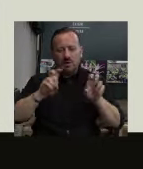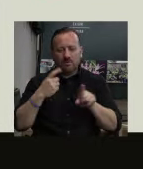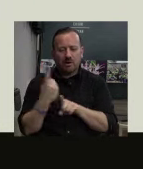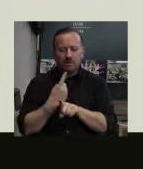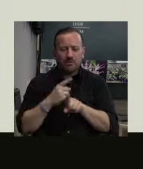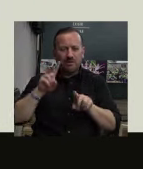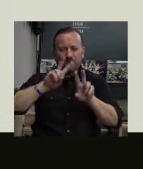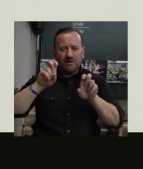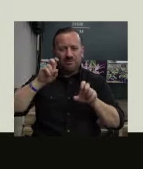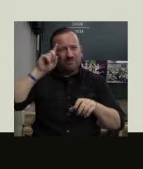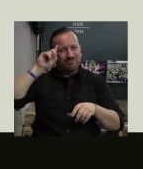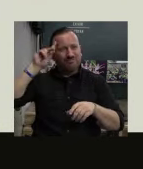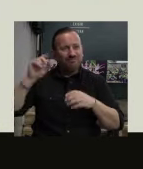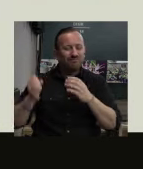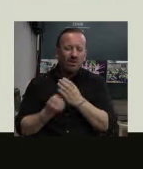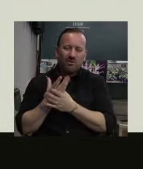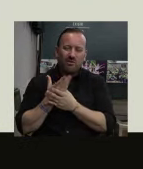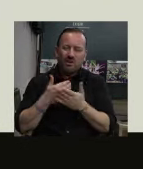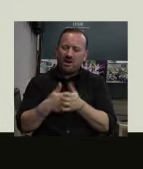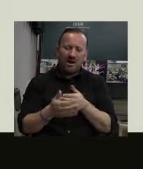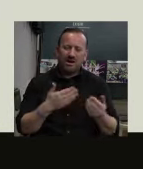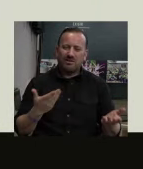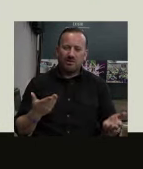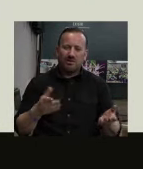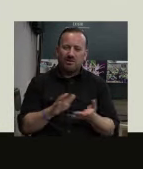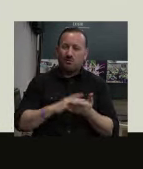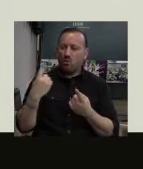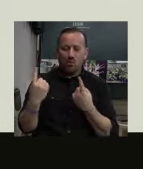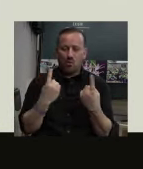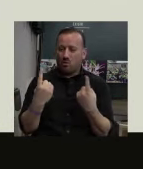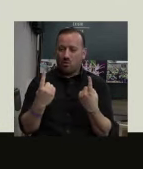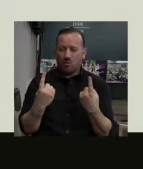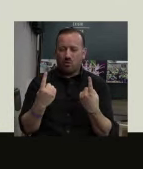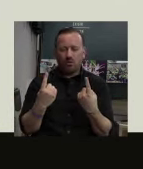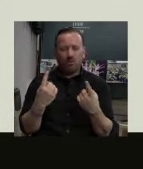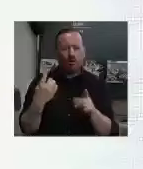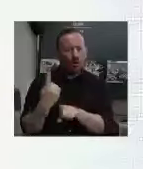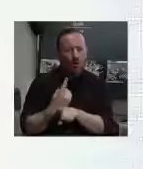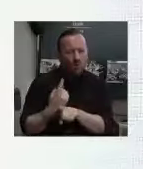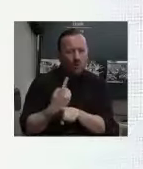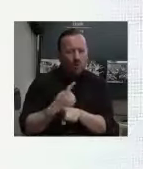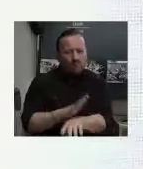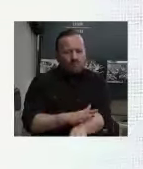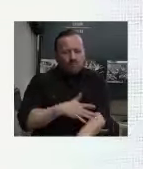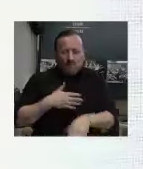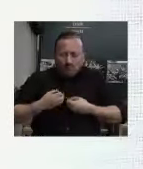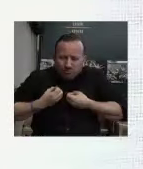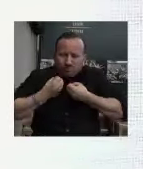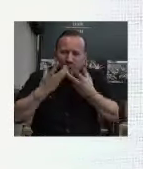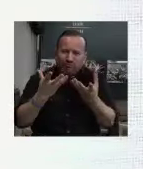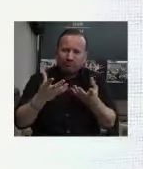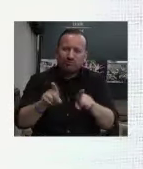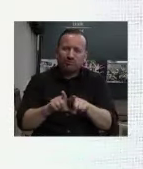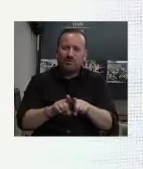innovador por naturaleza poner uno al lado del otro a que emocione a que se suelte a que se